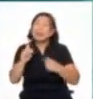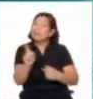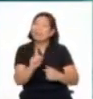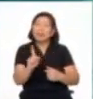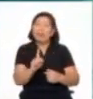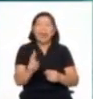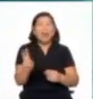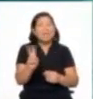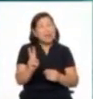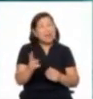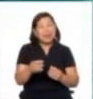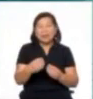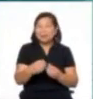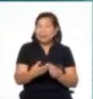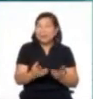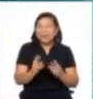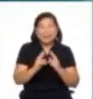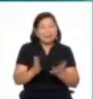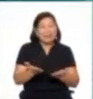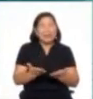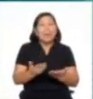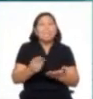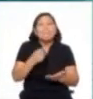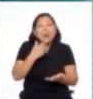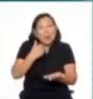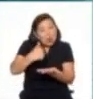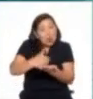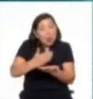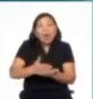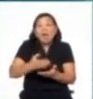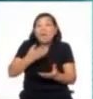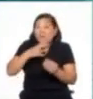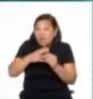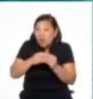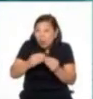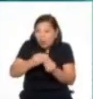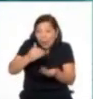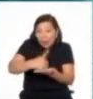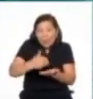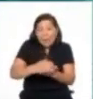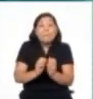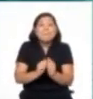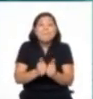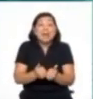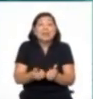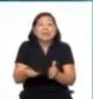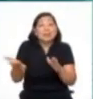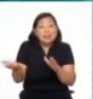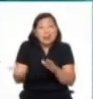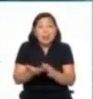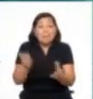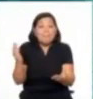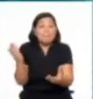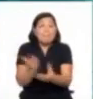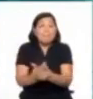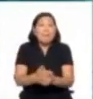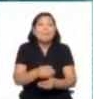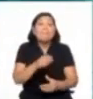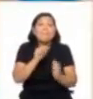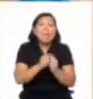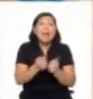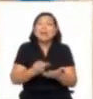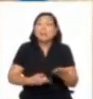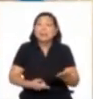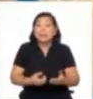verduras, también con cáscara, como recomiendo, o picados, que es lo más recomendable. Y los panes, ¿qué es lo que puede tener los panes de nuestros niños? Por